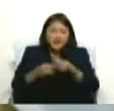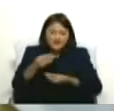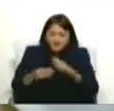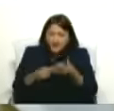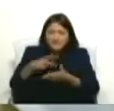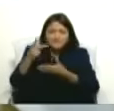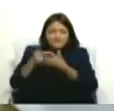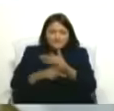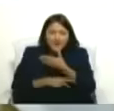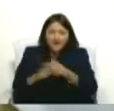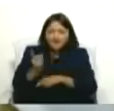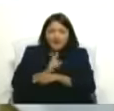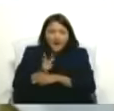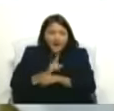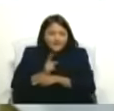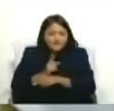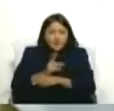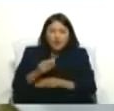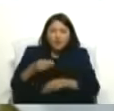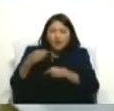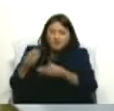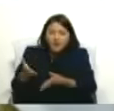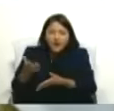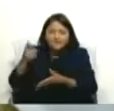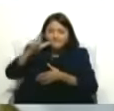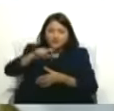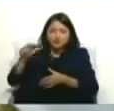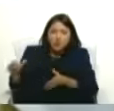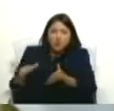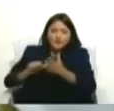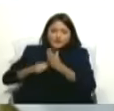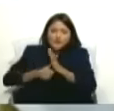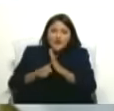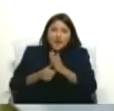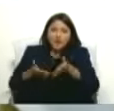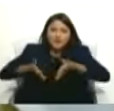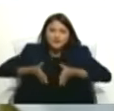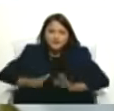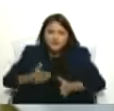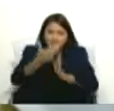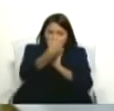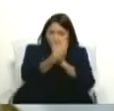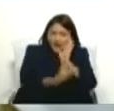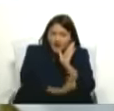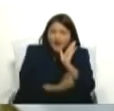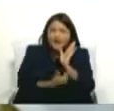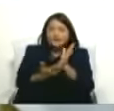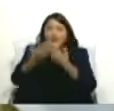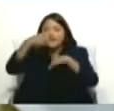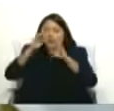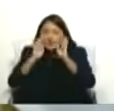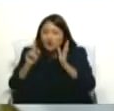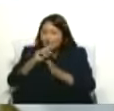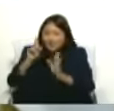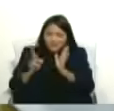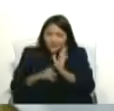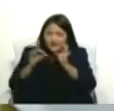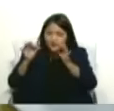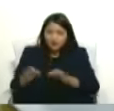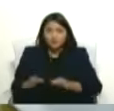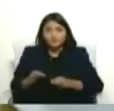un plan acelerado para la atención integral de la población actual y futura de ese territorio que